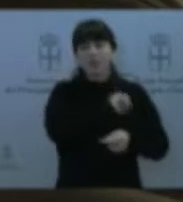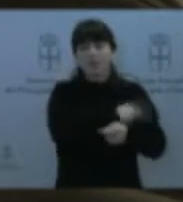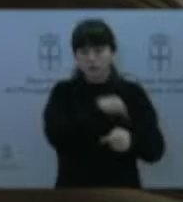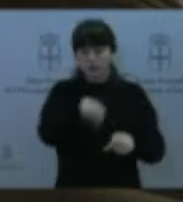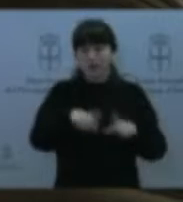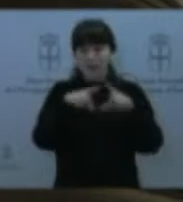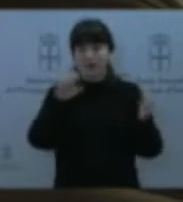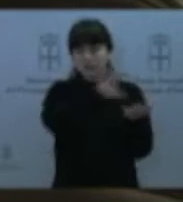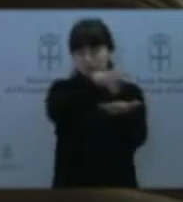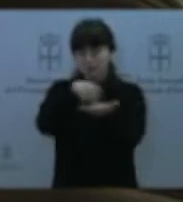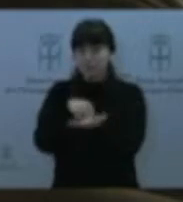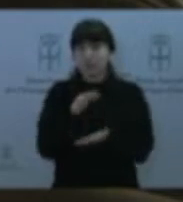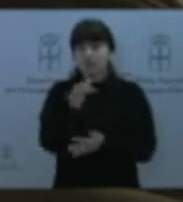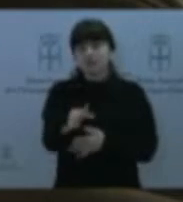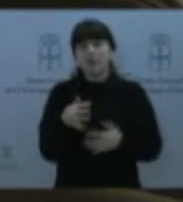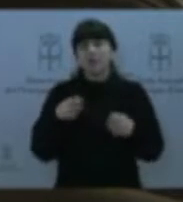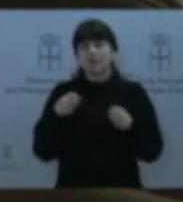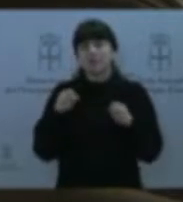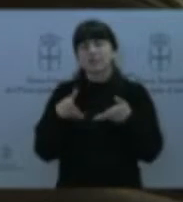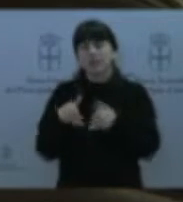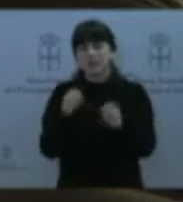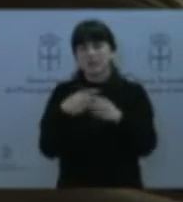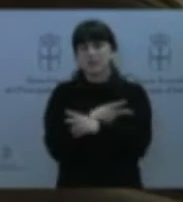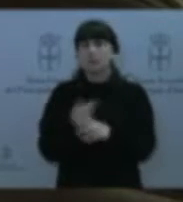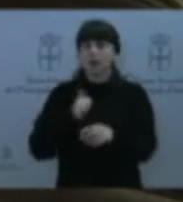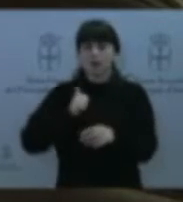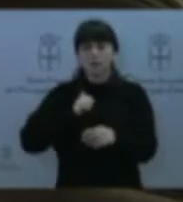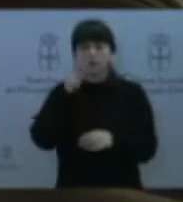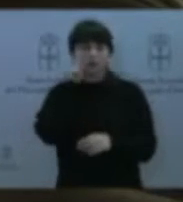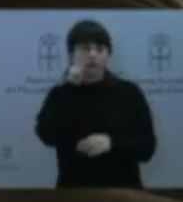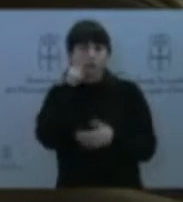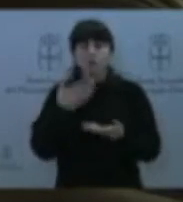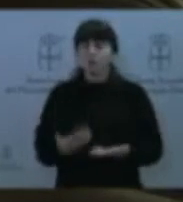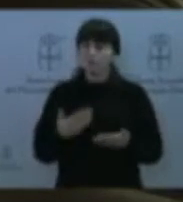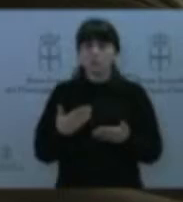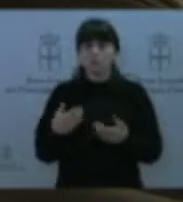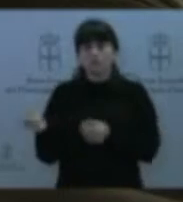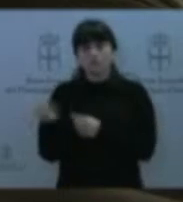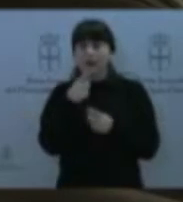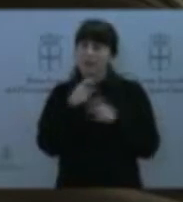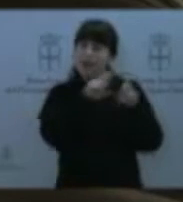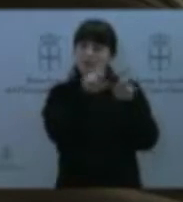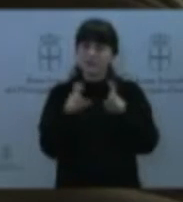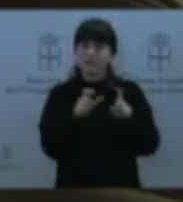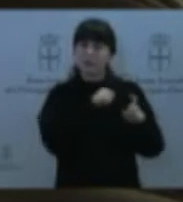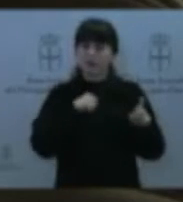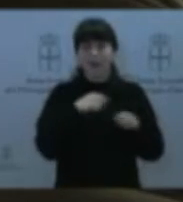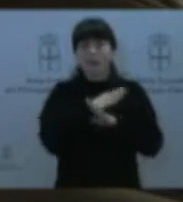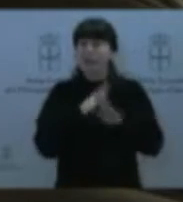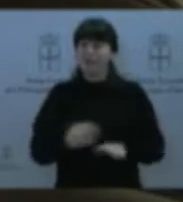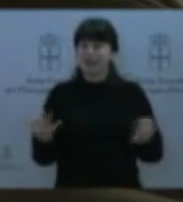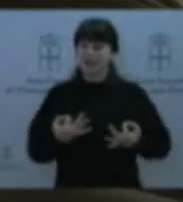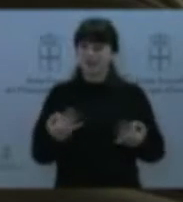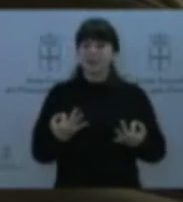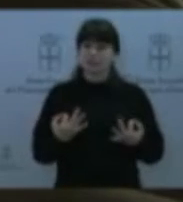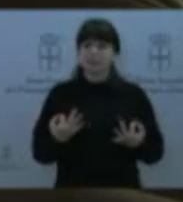para mejorar el aprovechamiento turístico. Esta derivación lo que nos lleva es a que ocurran cosas como ocurre con esta convocatoria o también